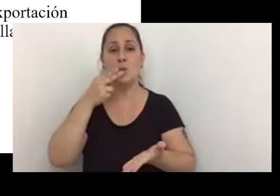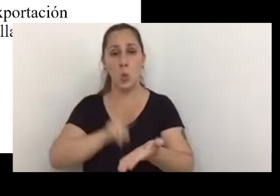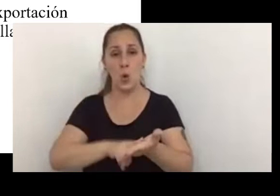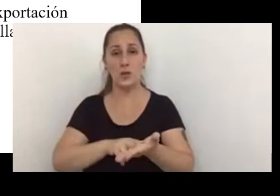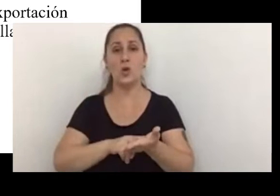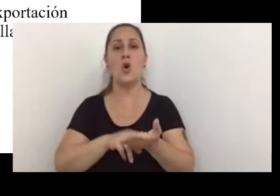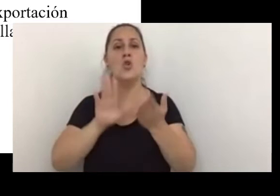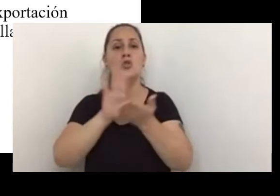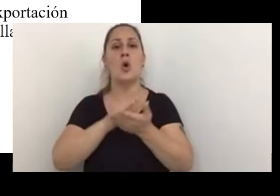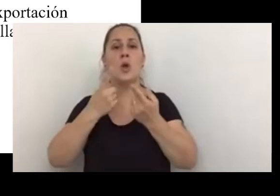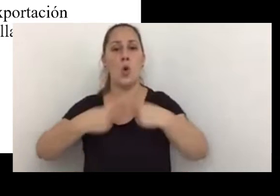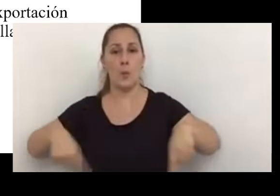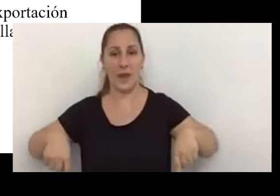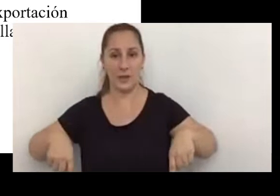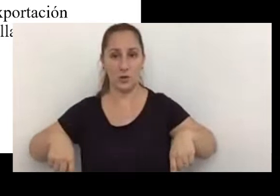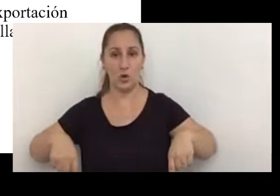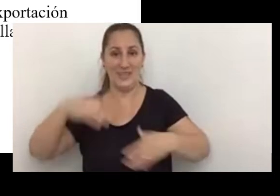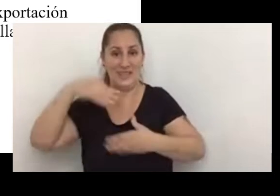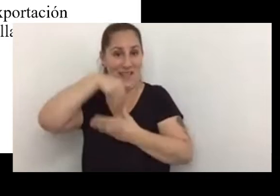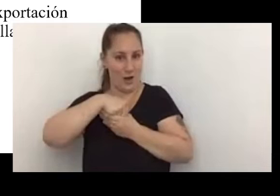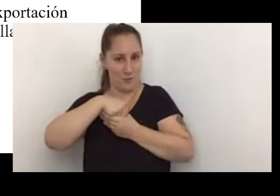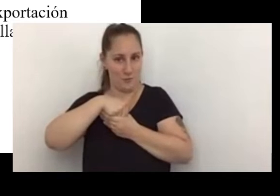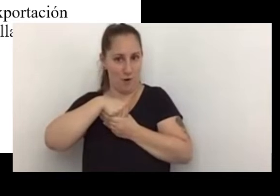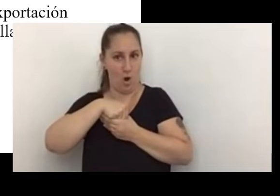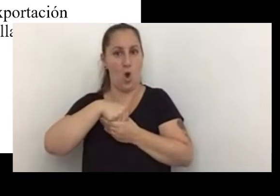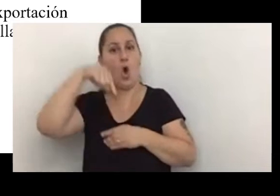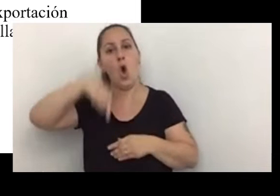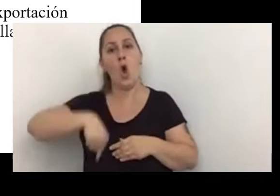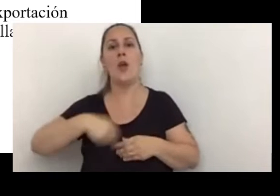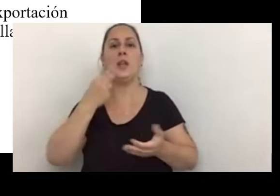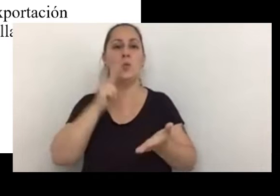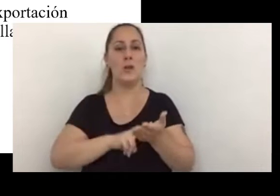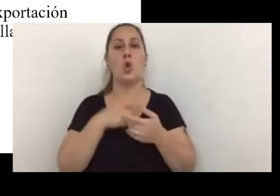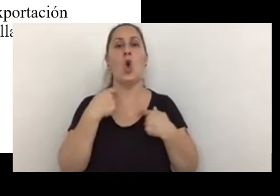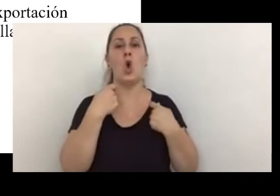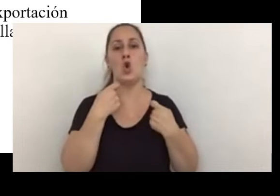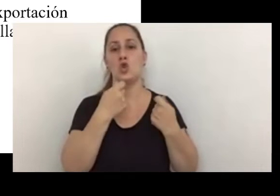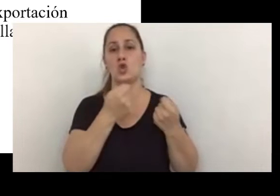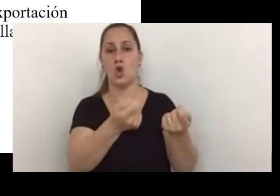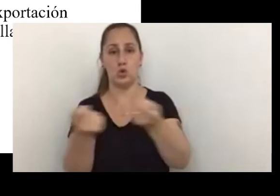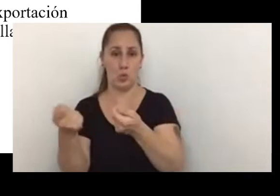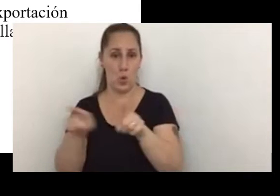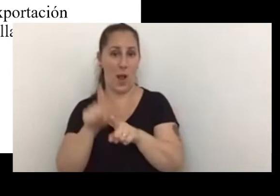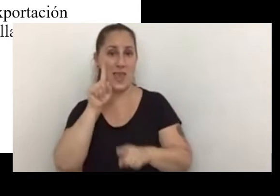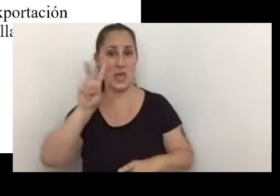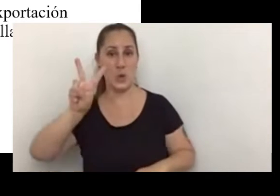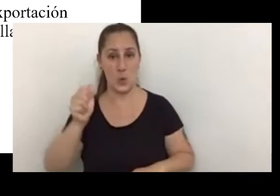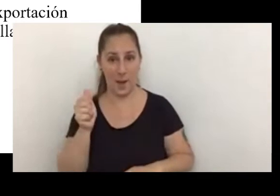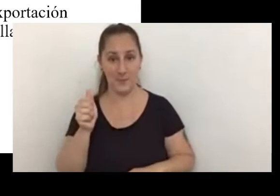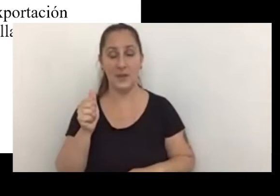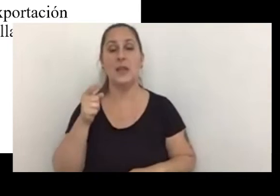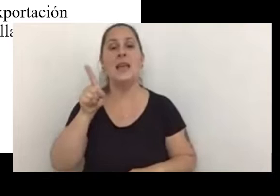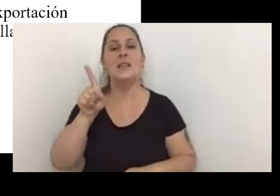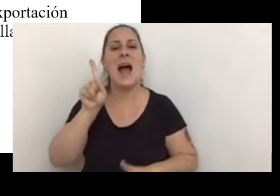objetos suntuarios, el impuesto interno, o el impuesto al consumo, como es el IVA, pero el impuesto interno afecta a ciertos bienes